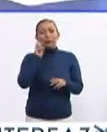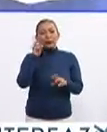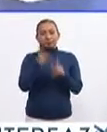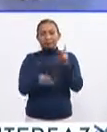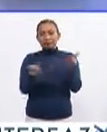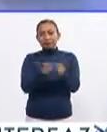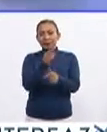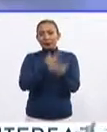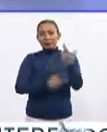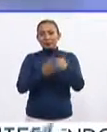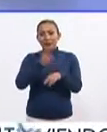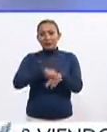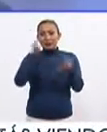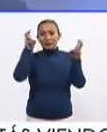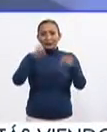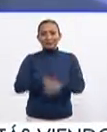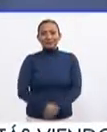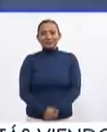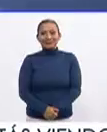una brevísima pausa, regresamos con más.